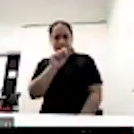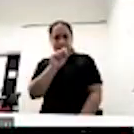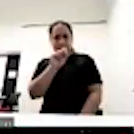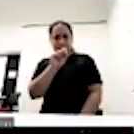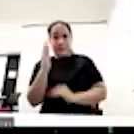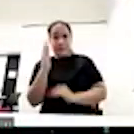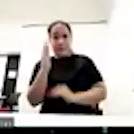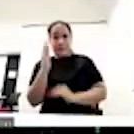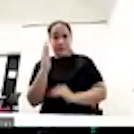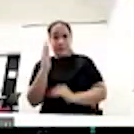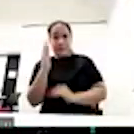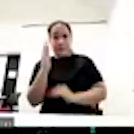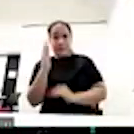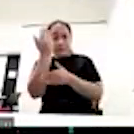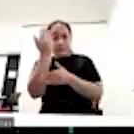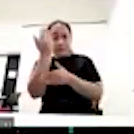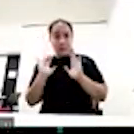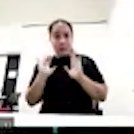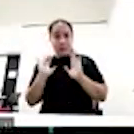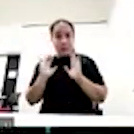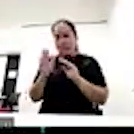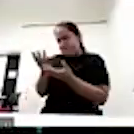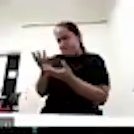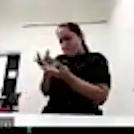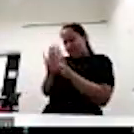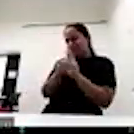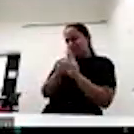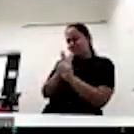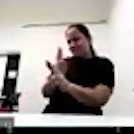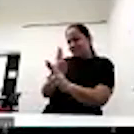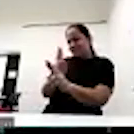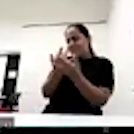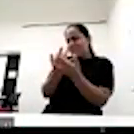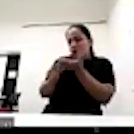Ya te digo por acá. Estamos tratando de resolver el audio. ¿Listo?